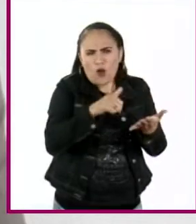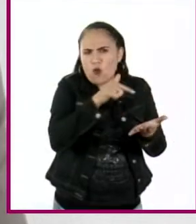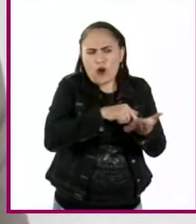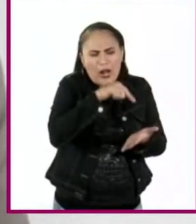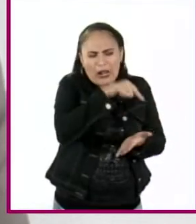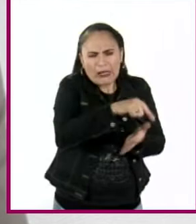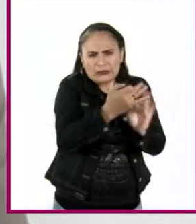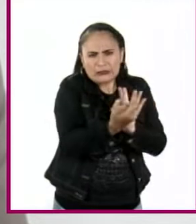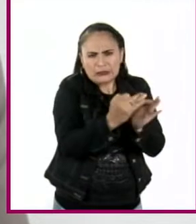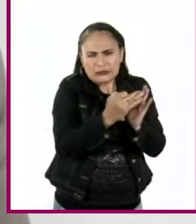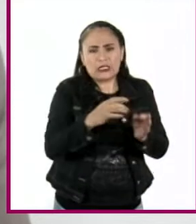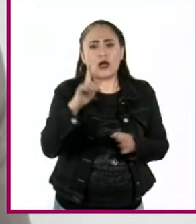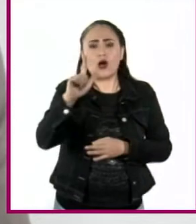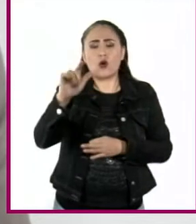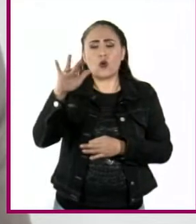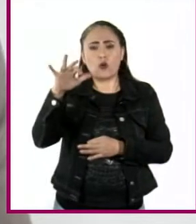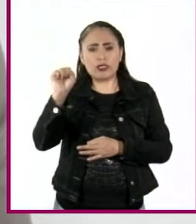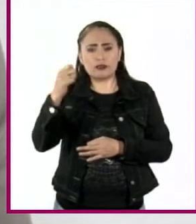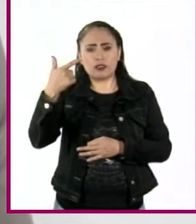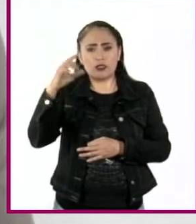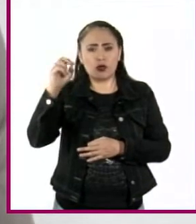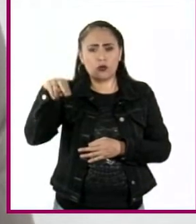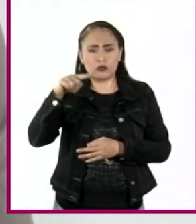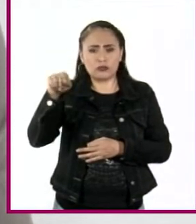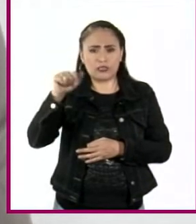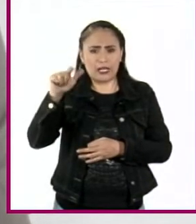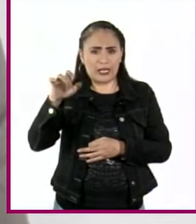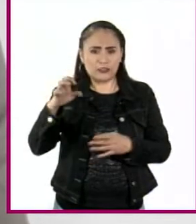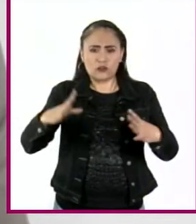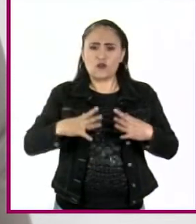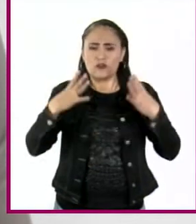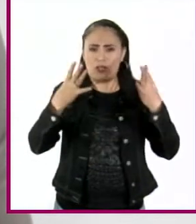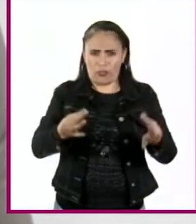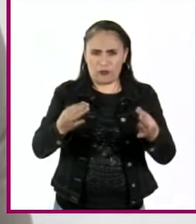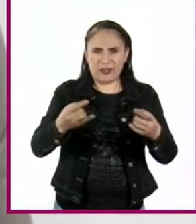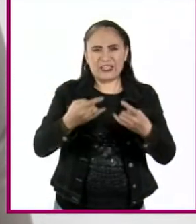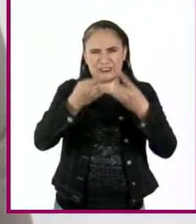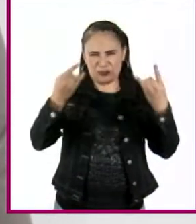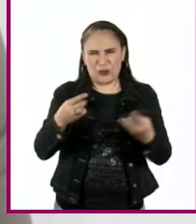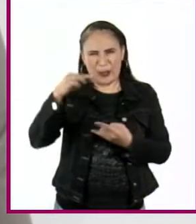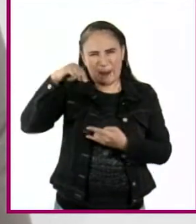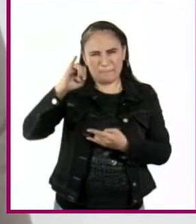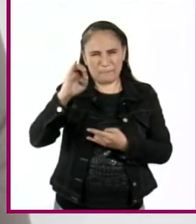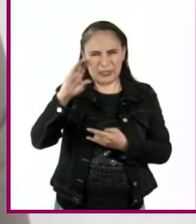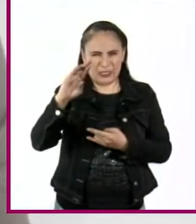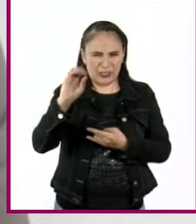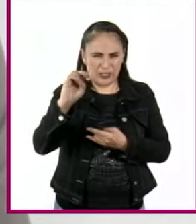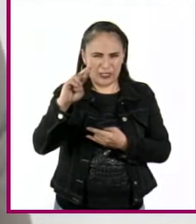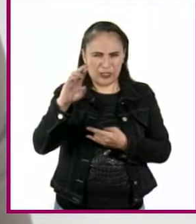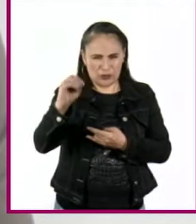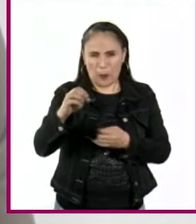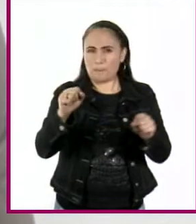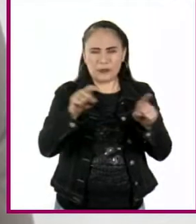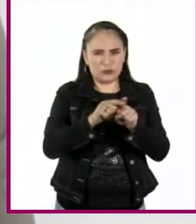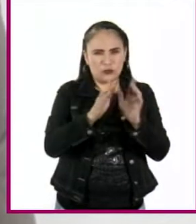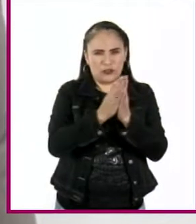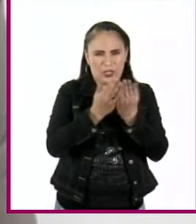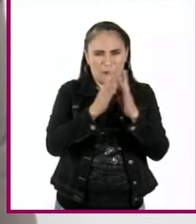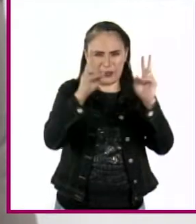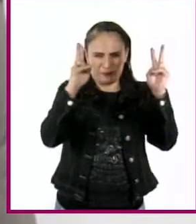Se considera a Luis González y González como el fundador de la microhistoria en México y por haber escrito el libro Pueblo en Vilo, publicado